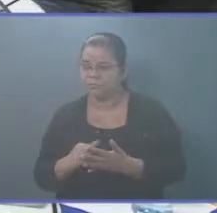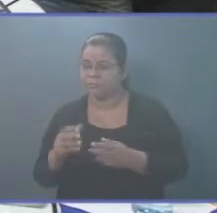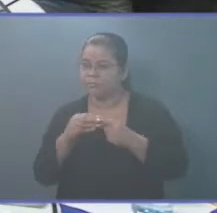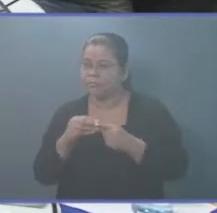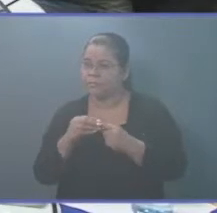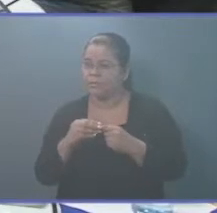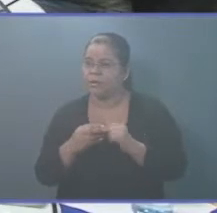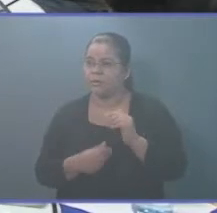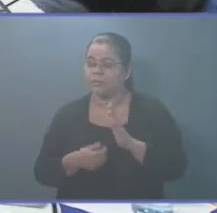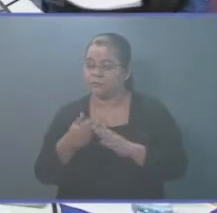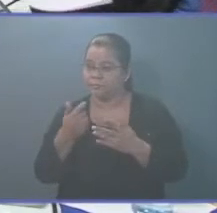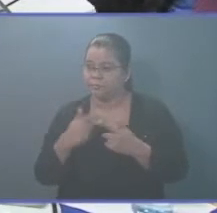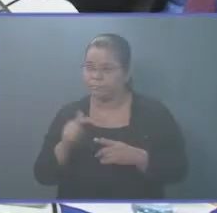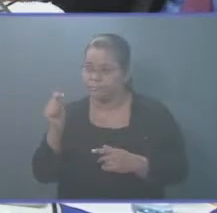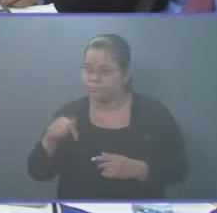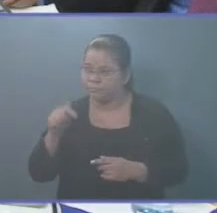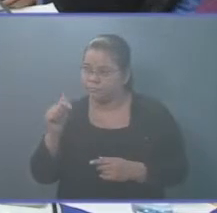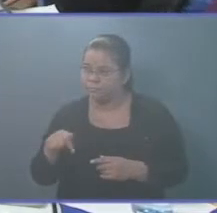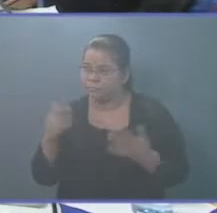es decir, hoy hay